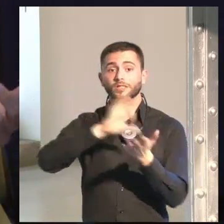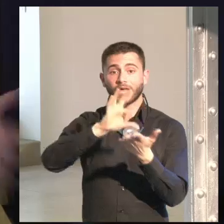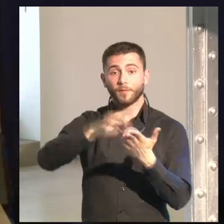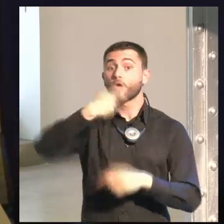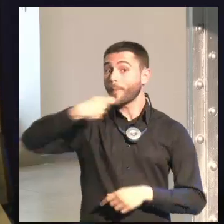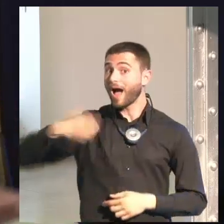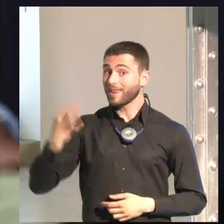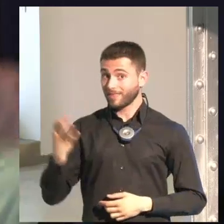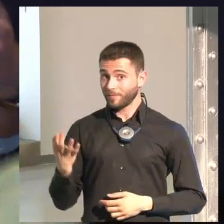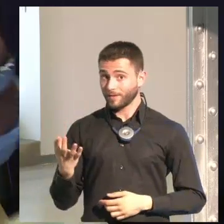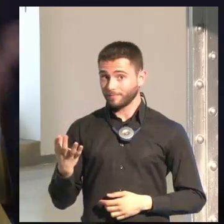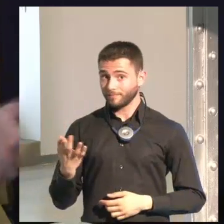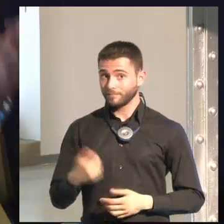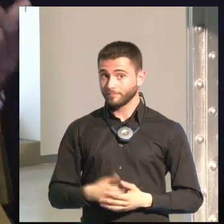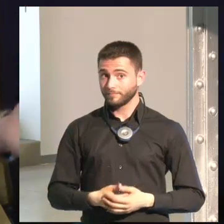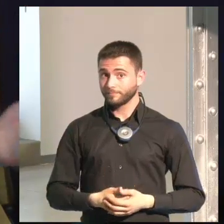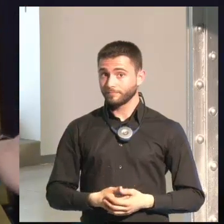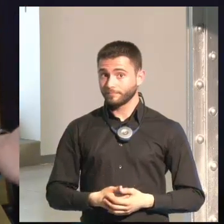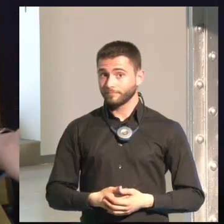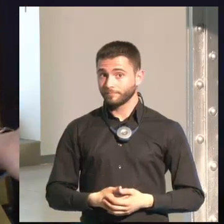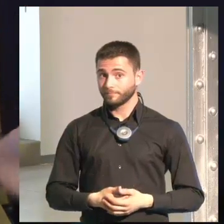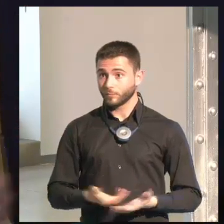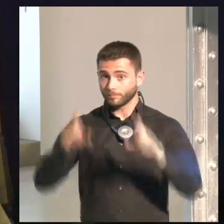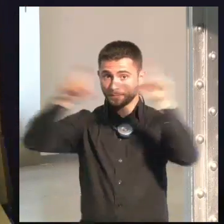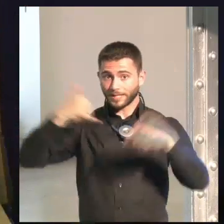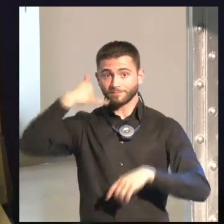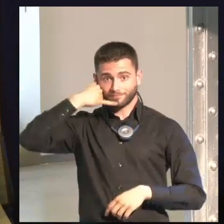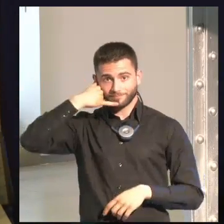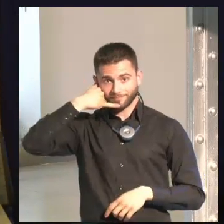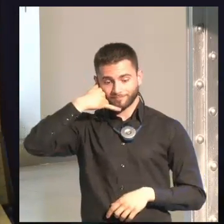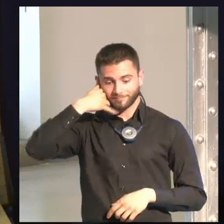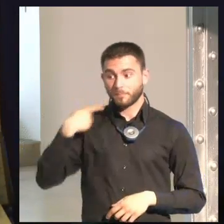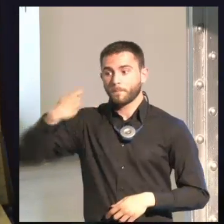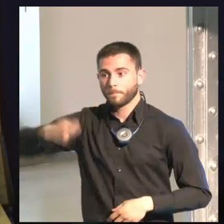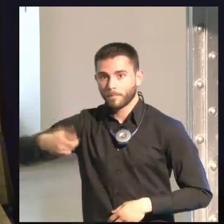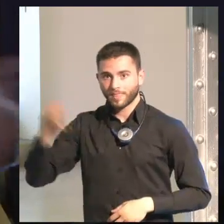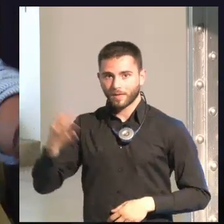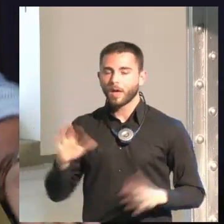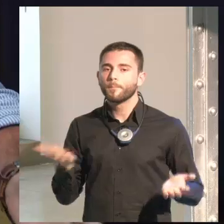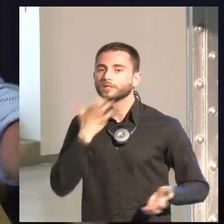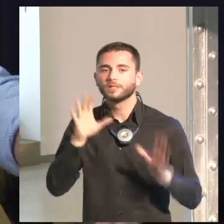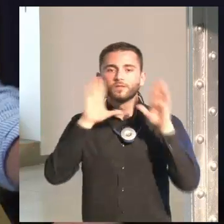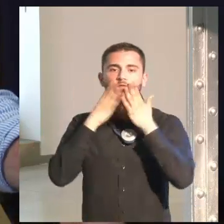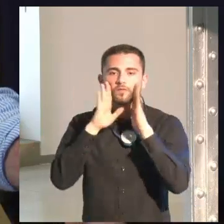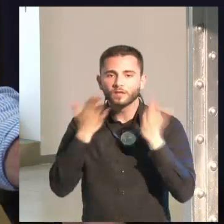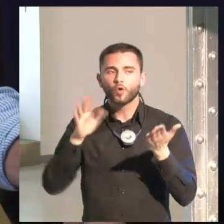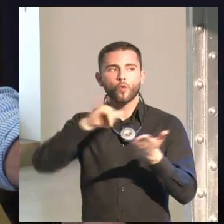pagar. Y entonces la operadora de telefonía puede cobrarnos por ello. Pero cuando usamos Facebook o cuando usamos